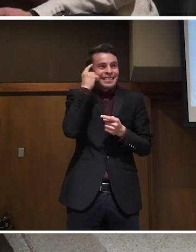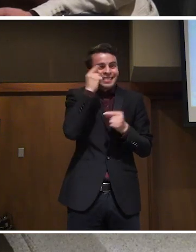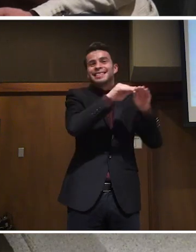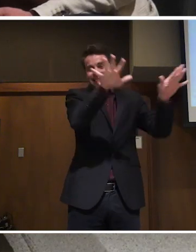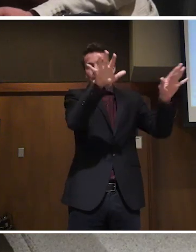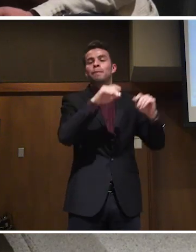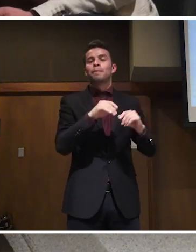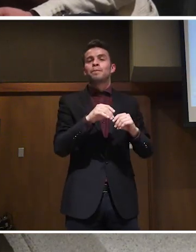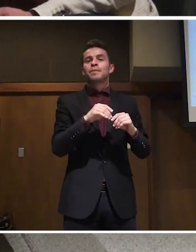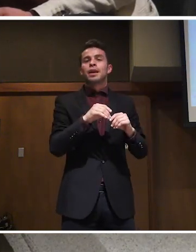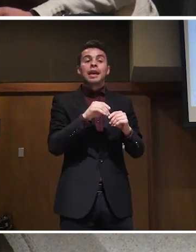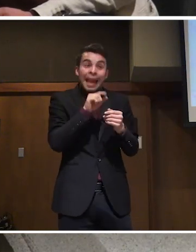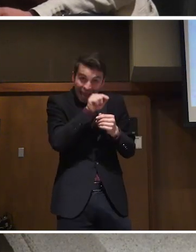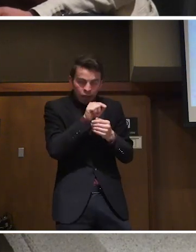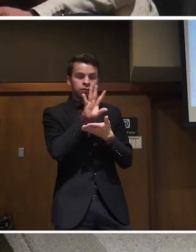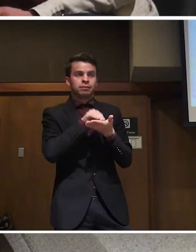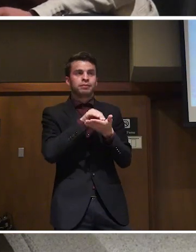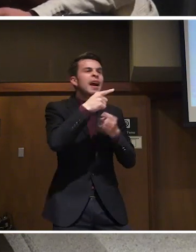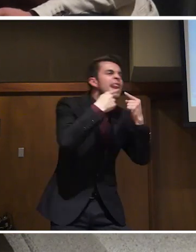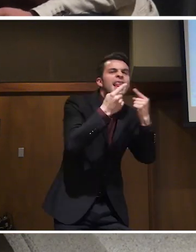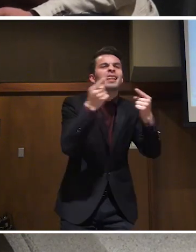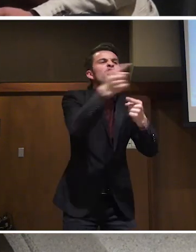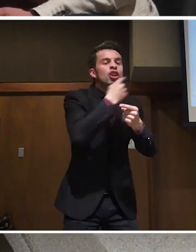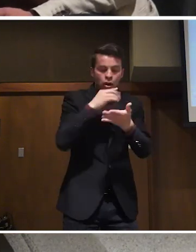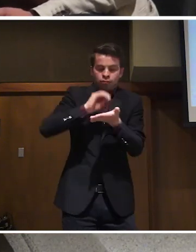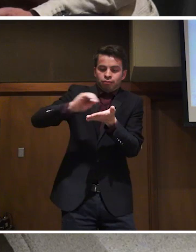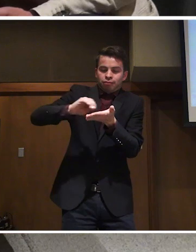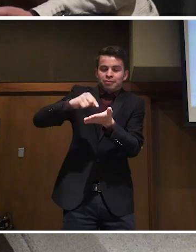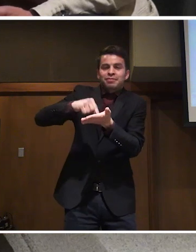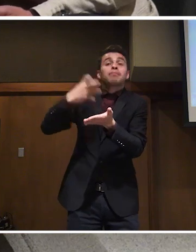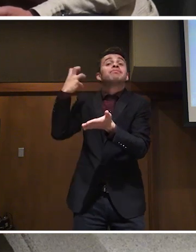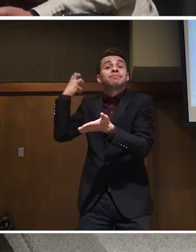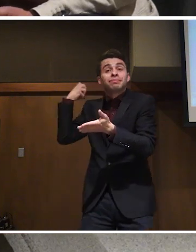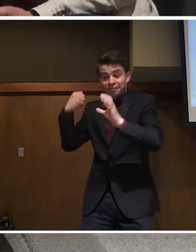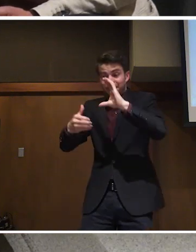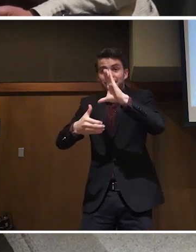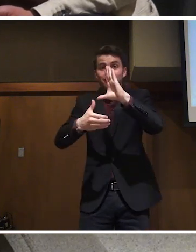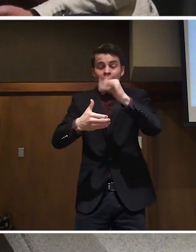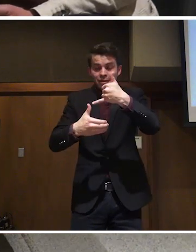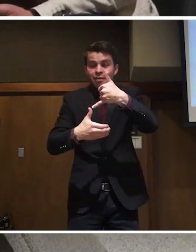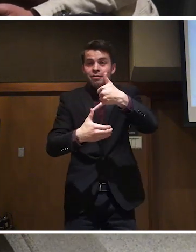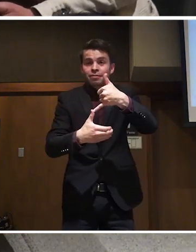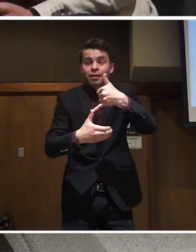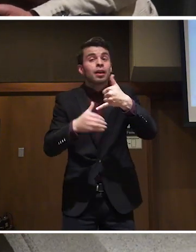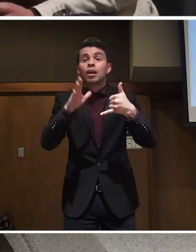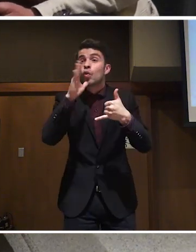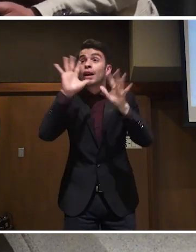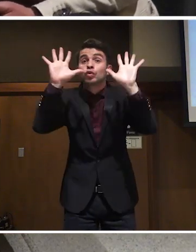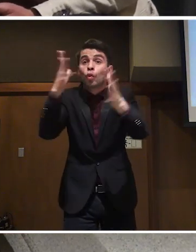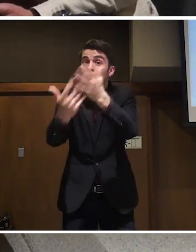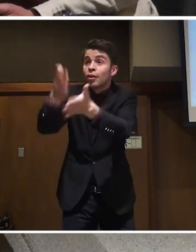limitadas y unos vocabularios. Es básicamente lo que hay en la época colonial. No hay literatura indígena escrita por